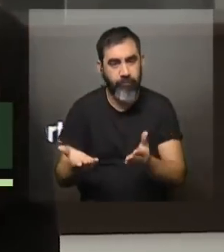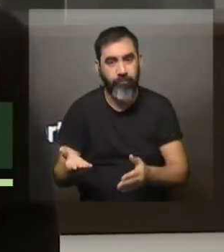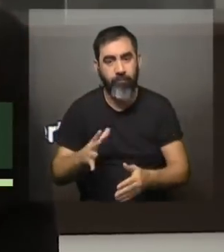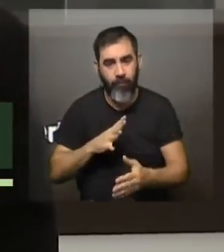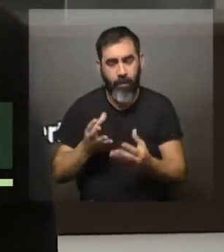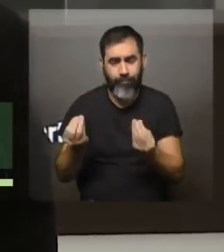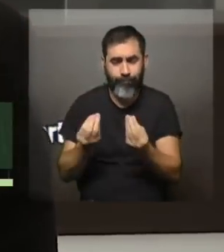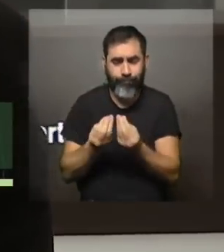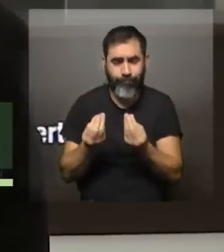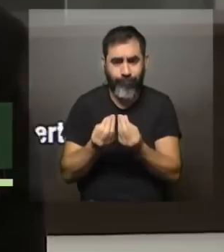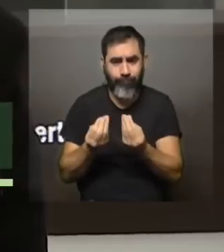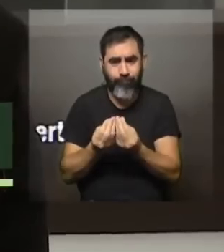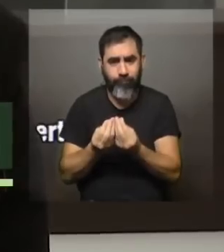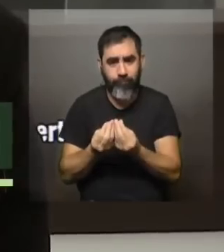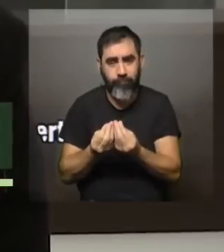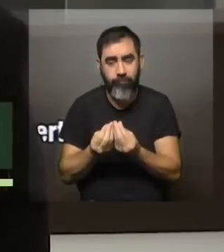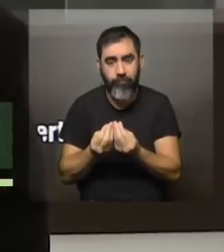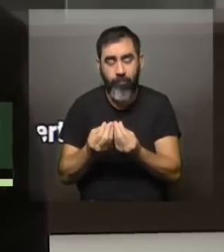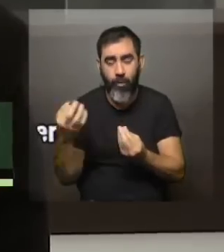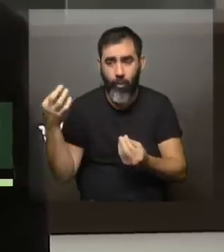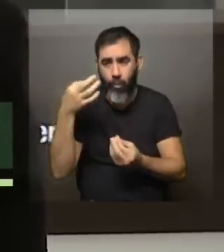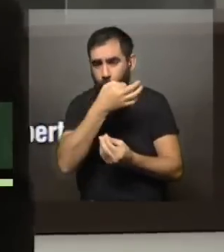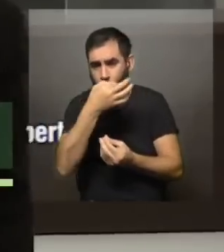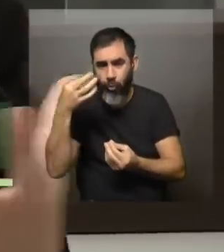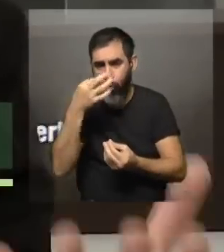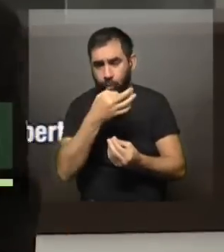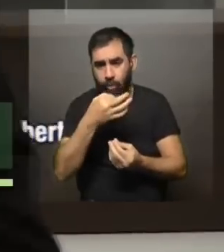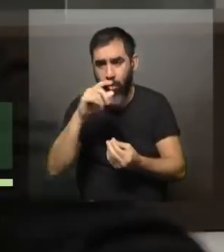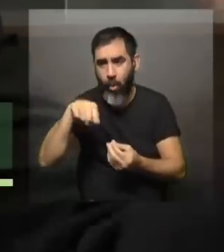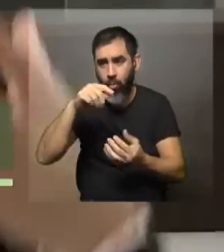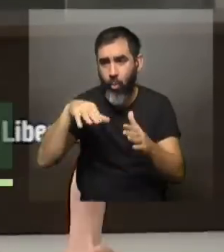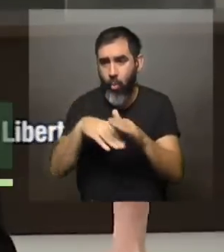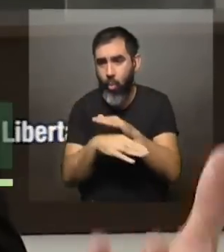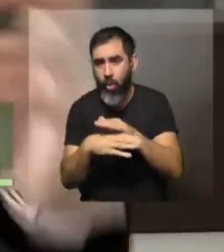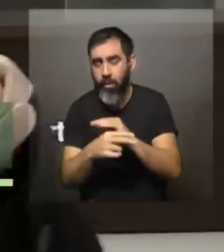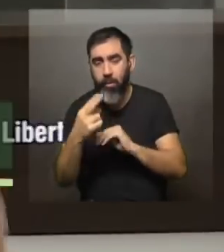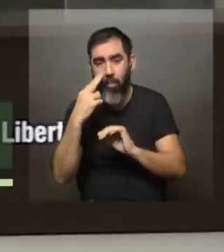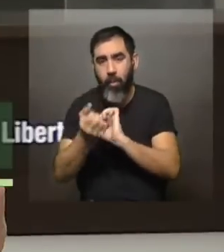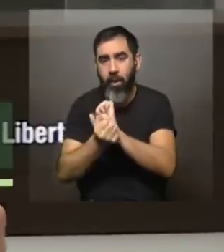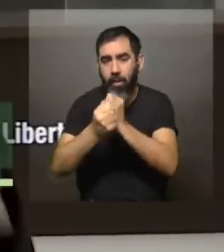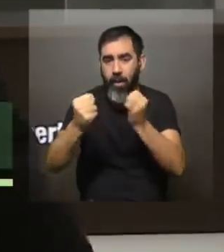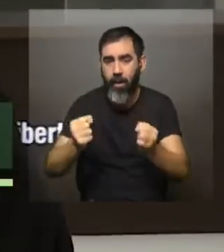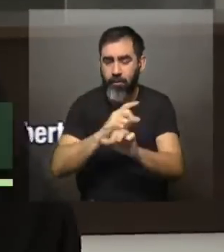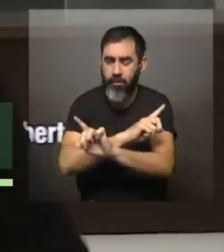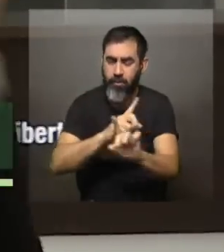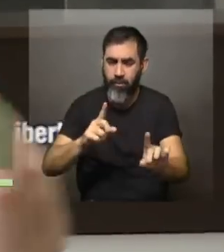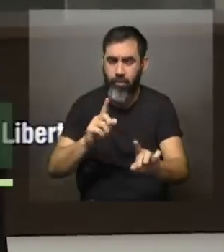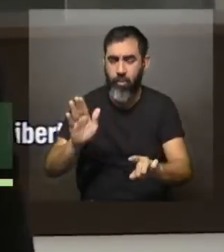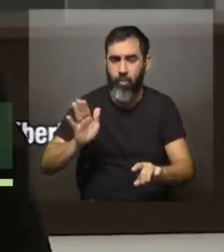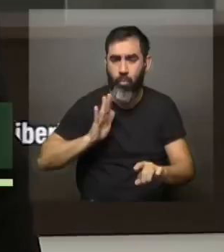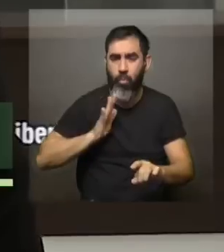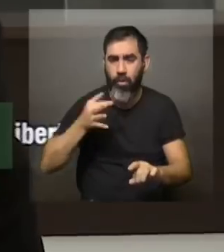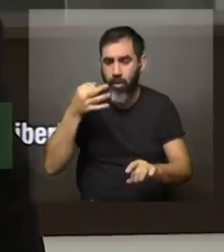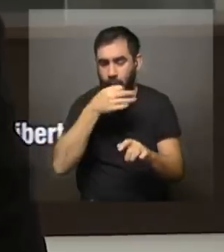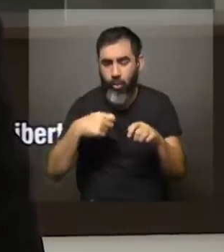tenemos cantidades enormes de sustancias que pasa por otros lados y el problema de las cárceles no son estas mujeres